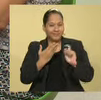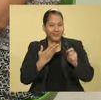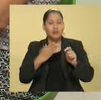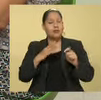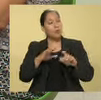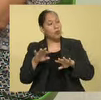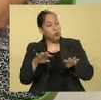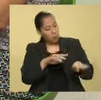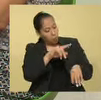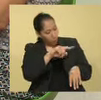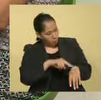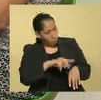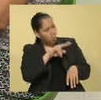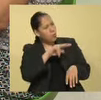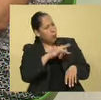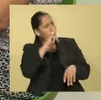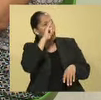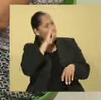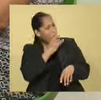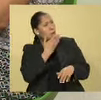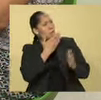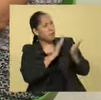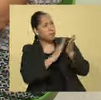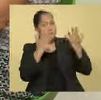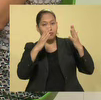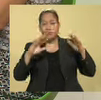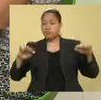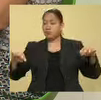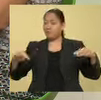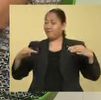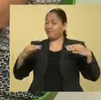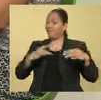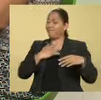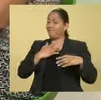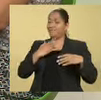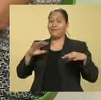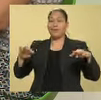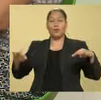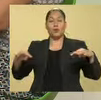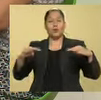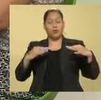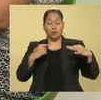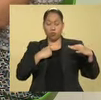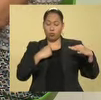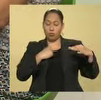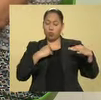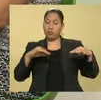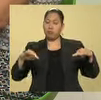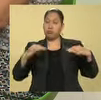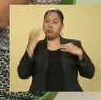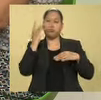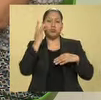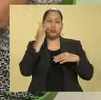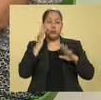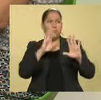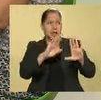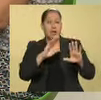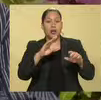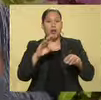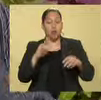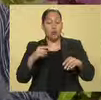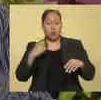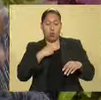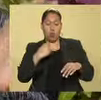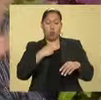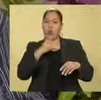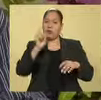recibe el reconocimiento de terceras personas y siente esta sensación. Ese narcisismo, digamos. Diferente, porque el narcisismo es sobre